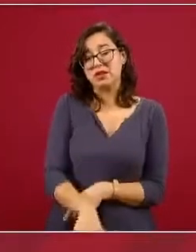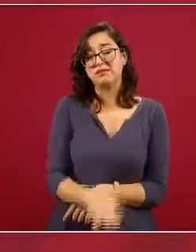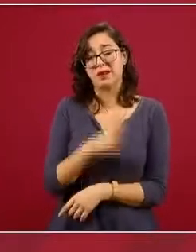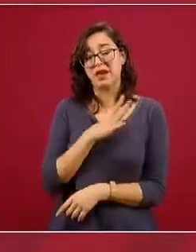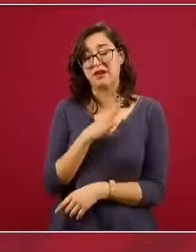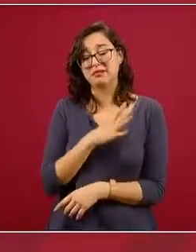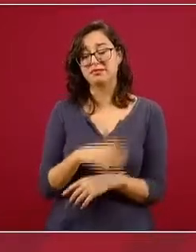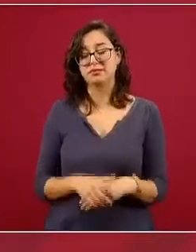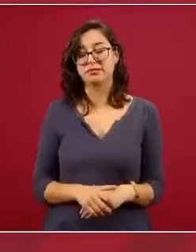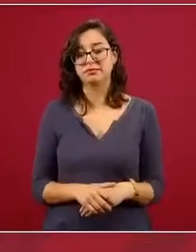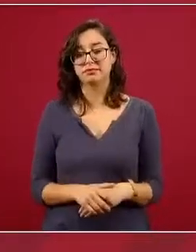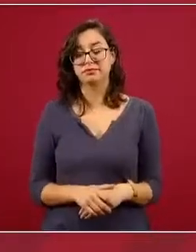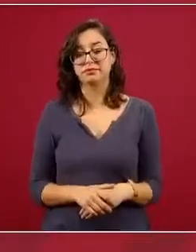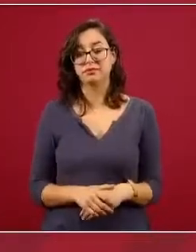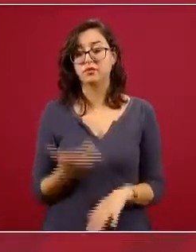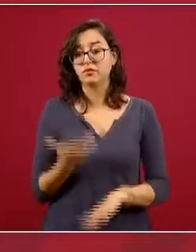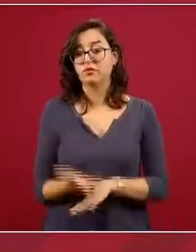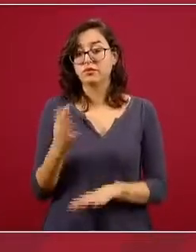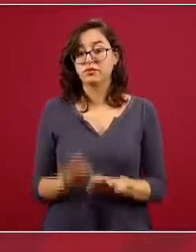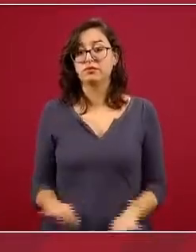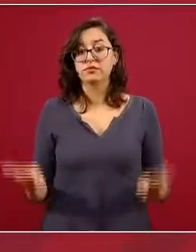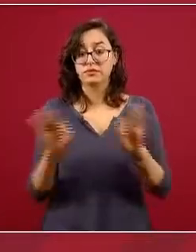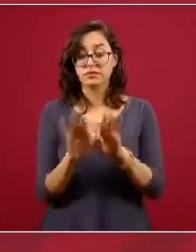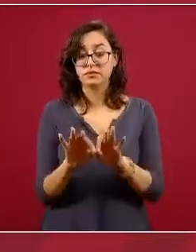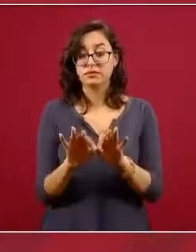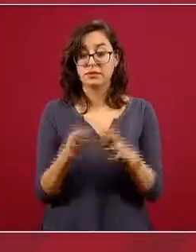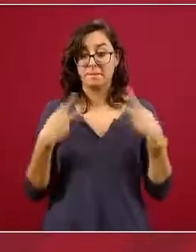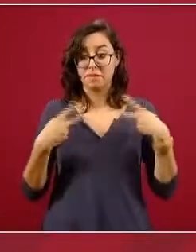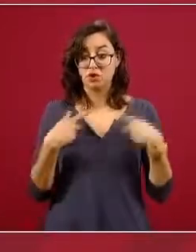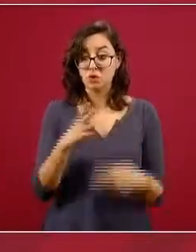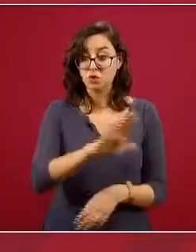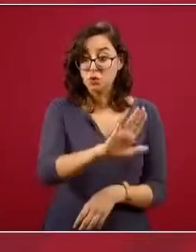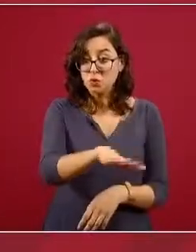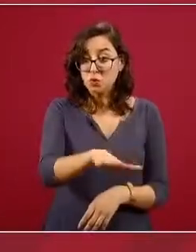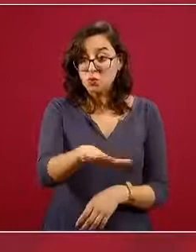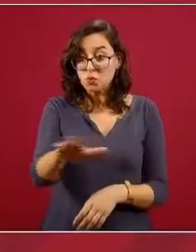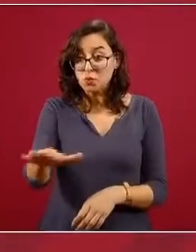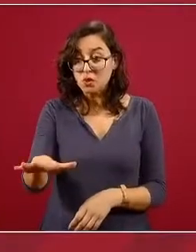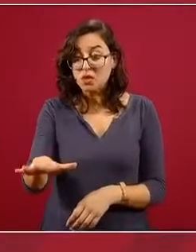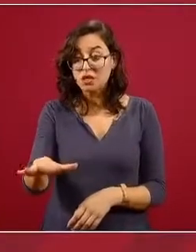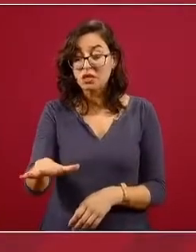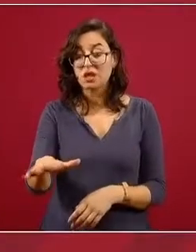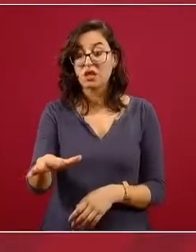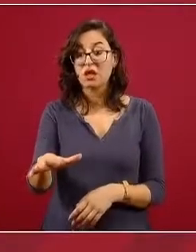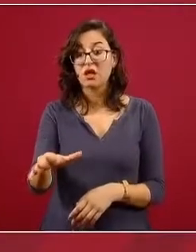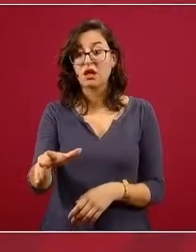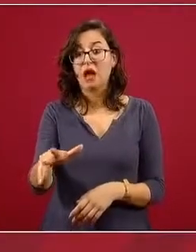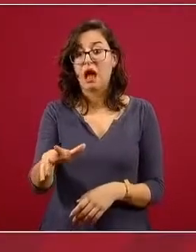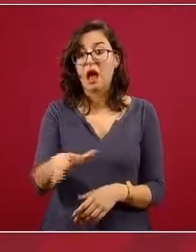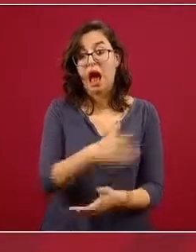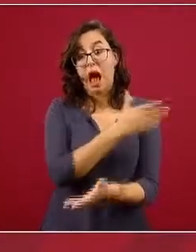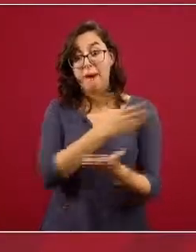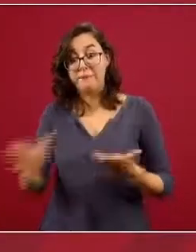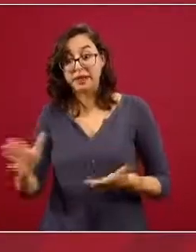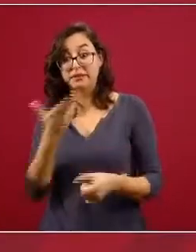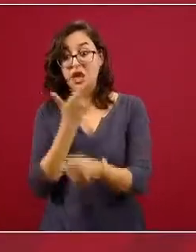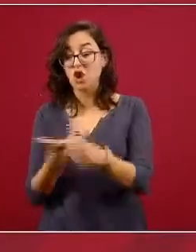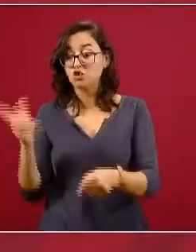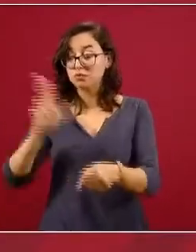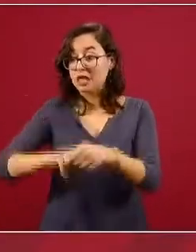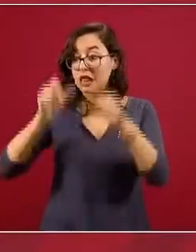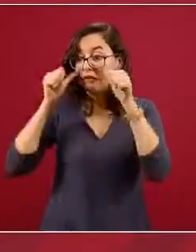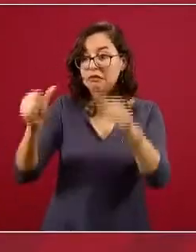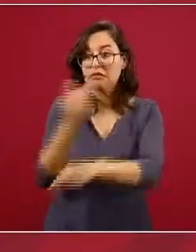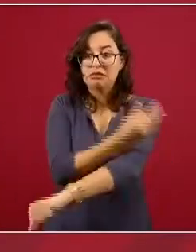muerte. Sin embargo, es muy importante que la muerte no esté contribuida por una atención